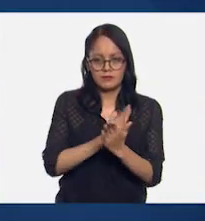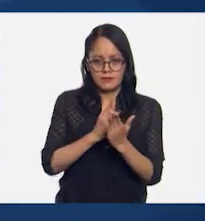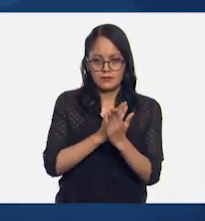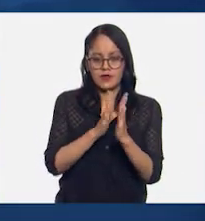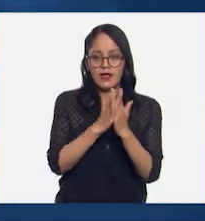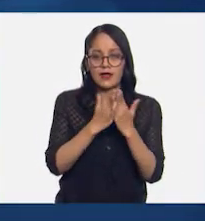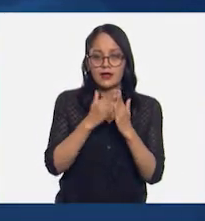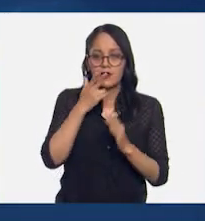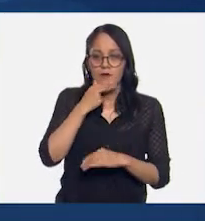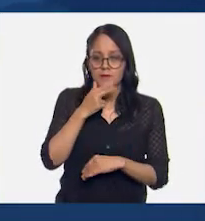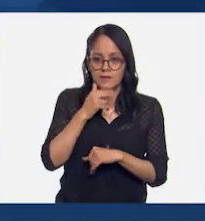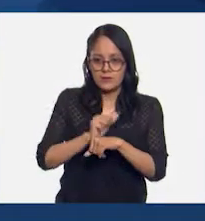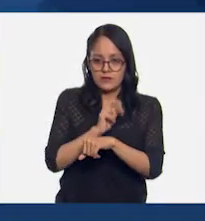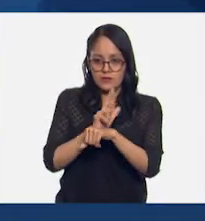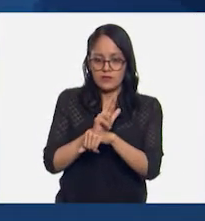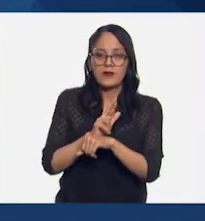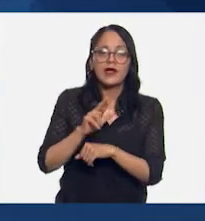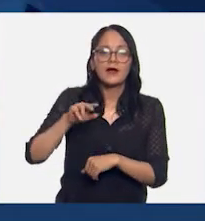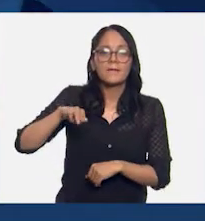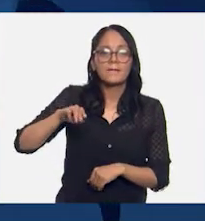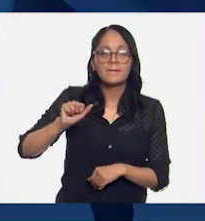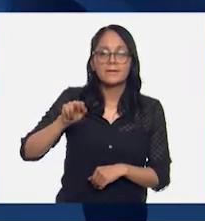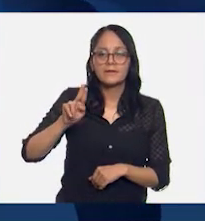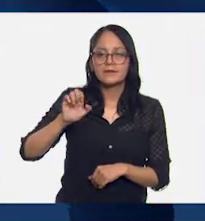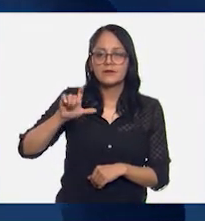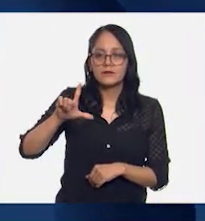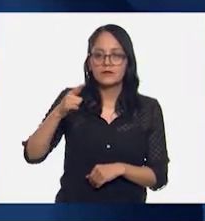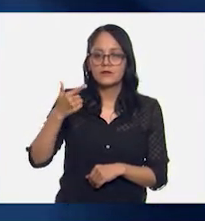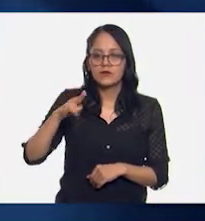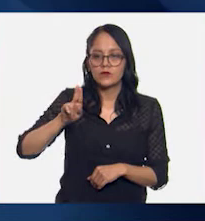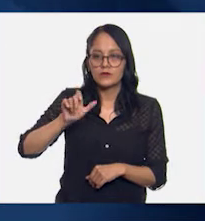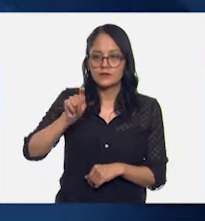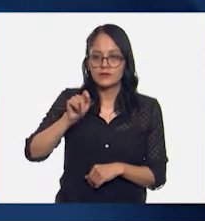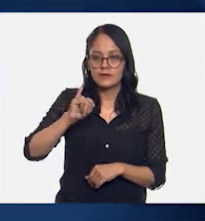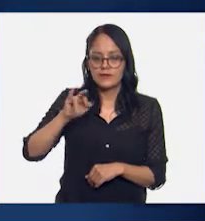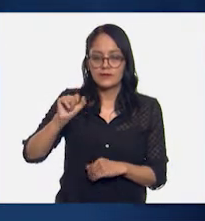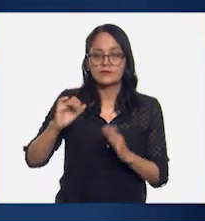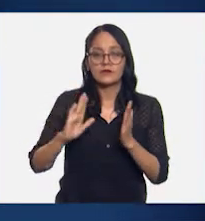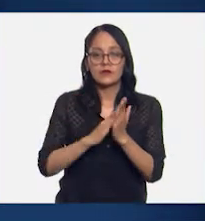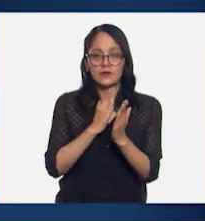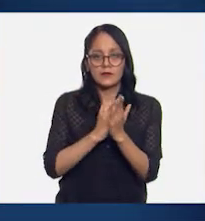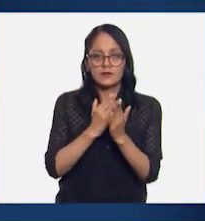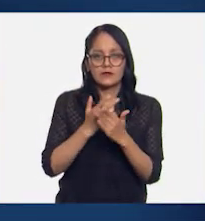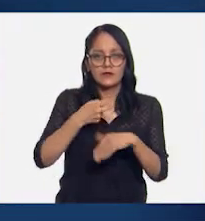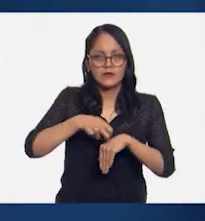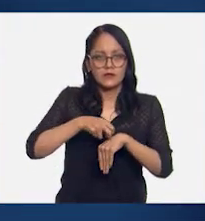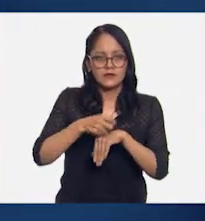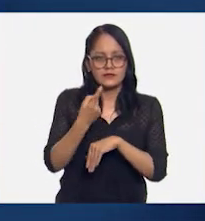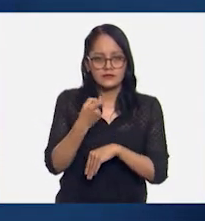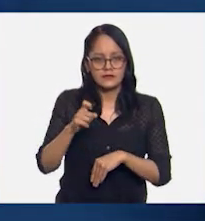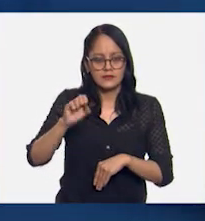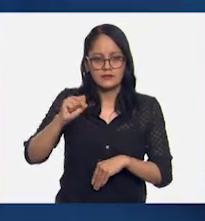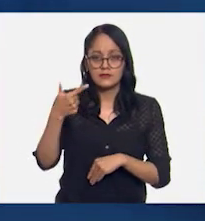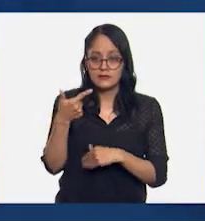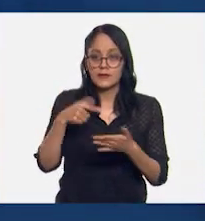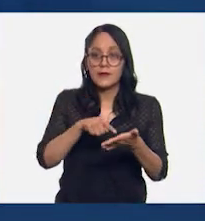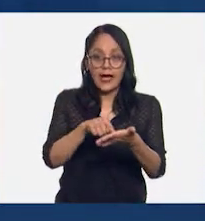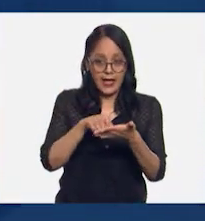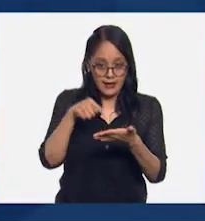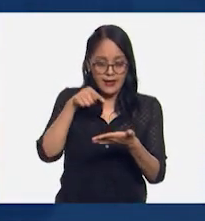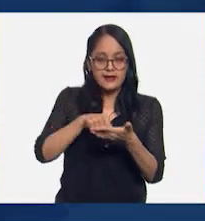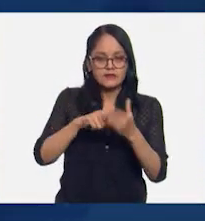Manuel Gutiérrez Nájera, que está en la página 167 de su libro de texto, y que analicen cada